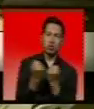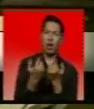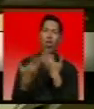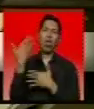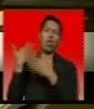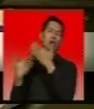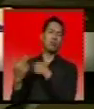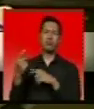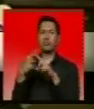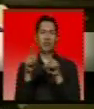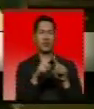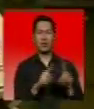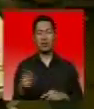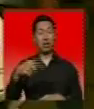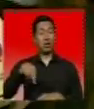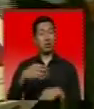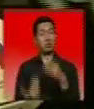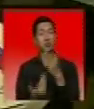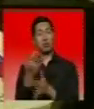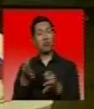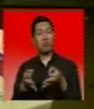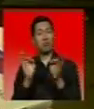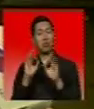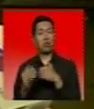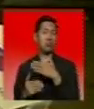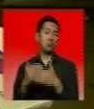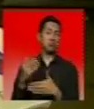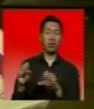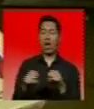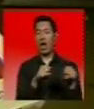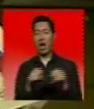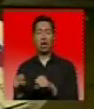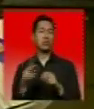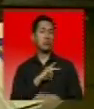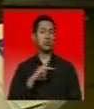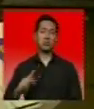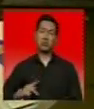pueden avizorar también nuevas formas de realización personal, individual, colectiva en cada país.